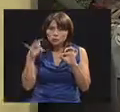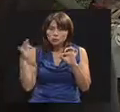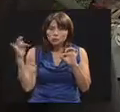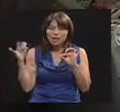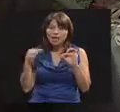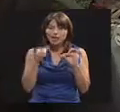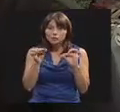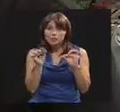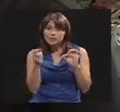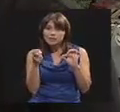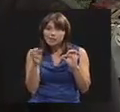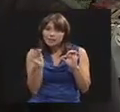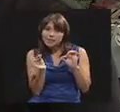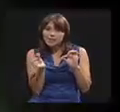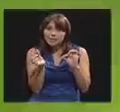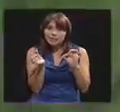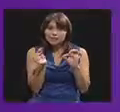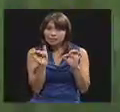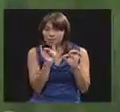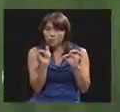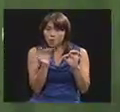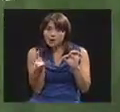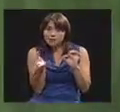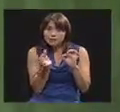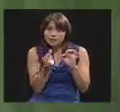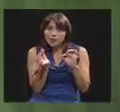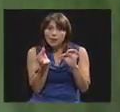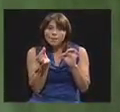que sean iguales para que quede parejo el arete, ¿no?